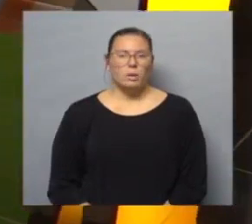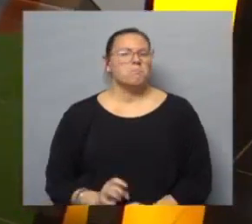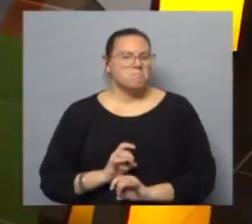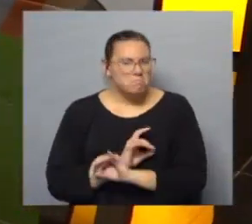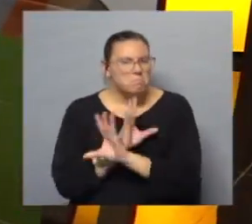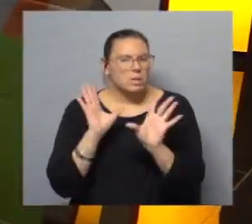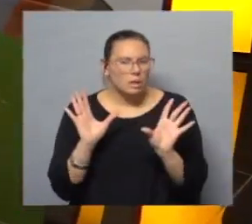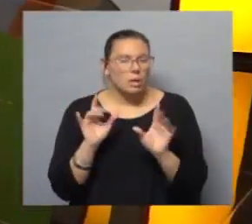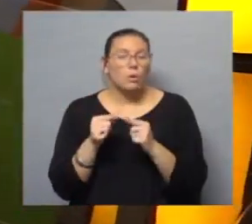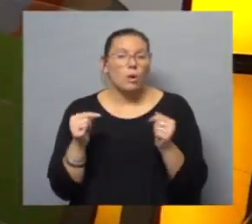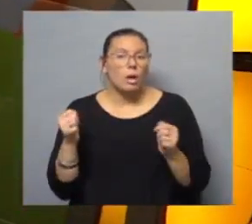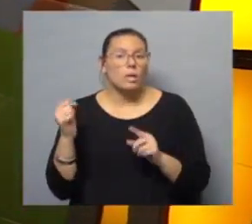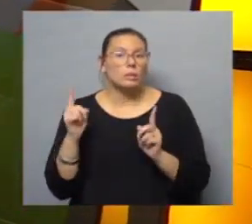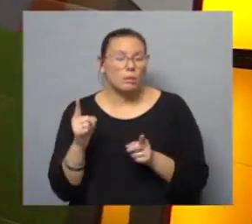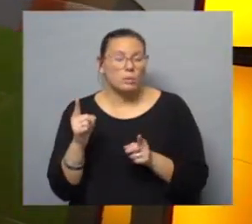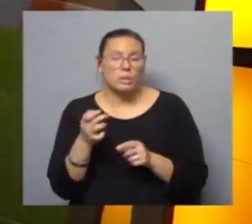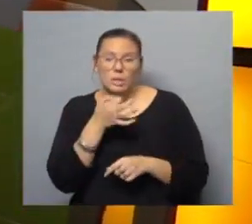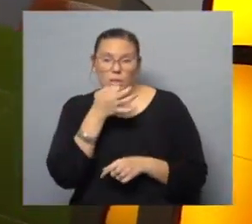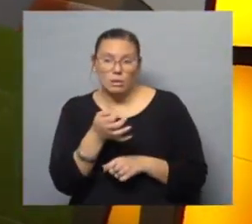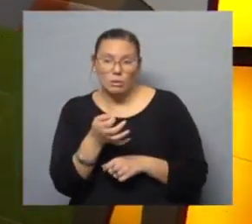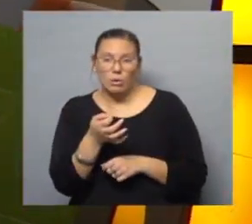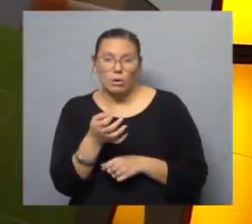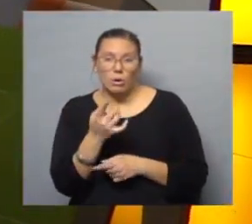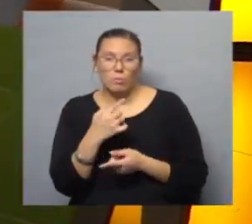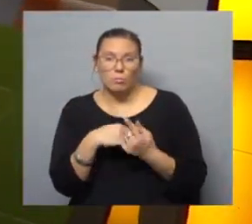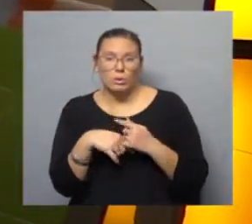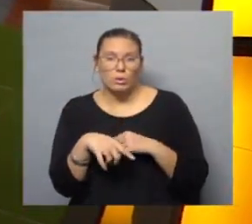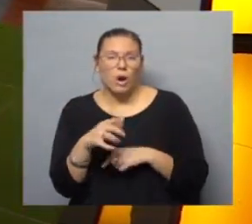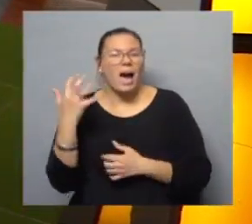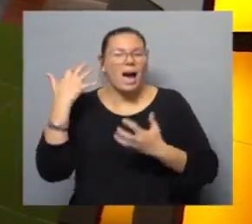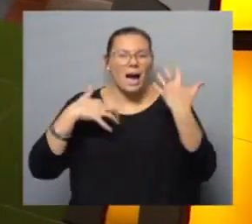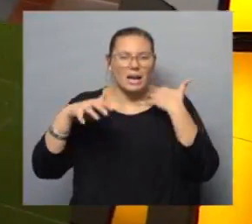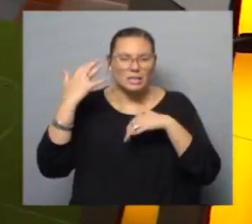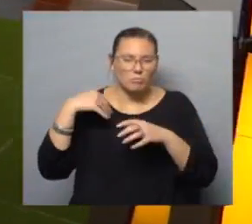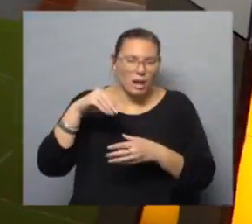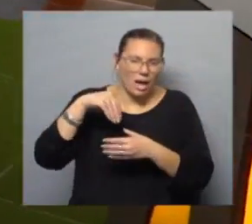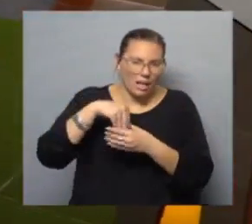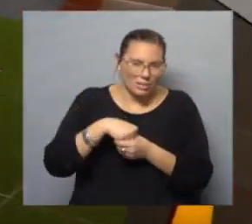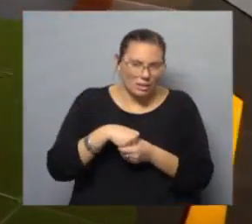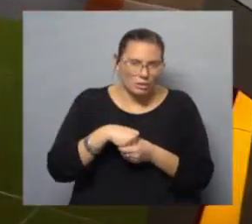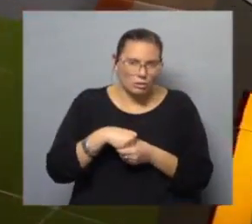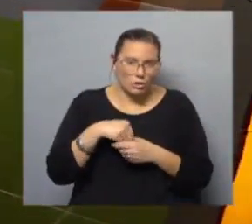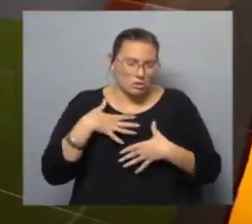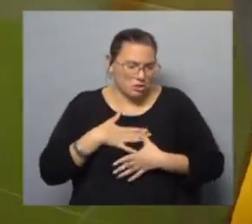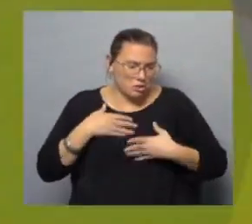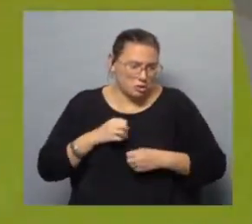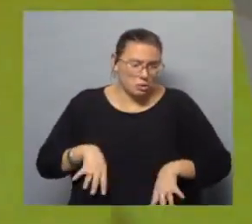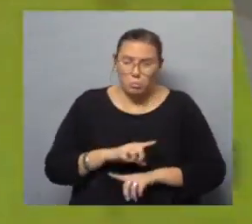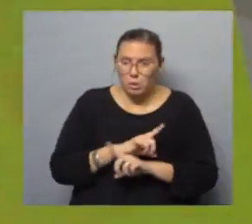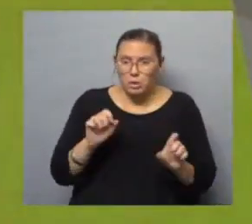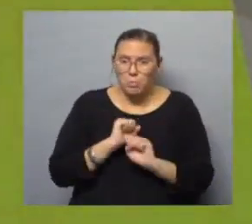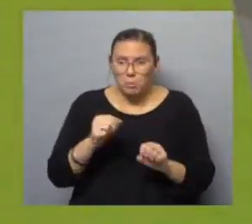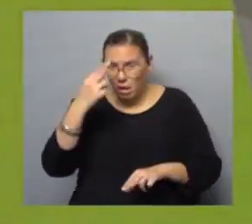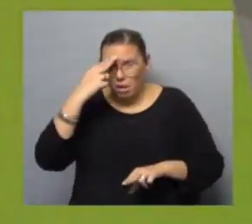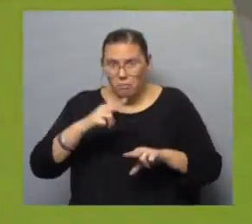Clarísimo. Y un elemento que creo que también queda dicho, pero que no siempre el animal reservorio tiene síntomas. Puede ser portador de una